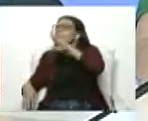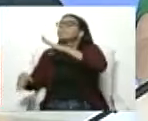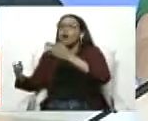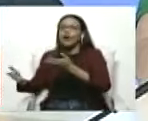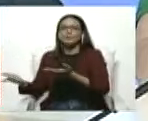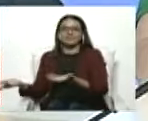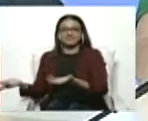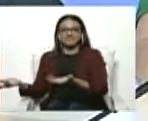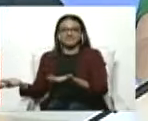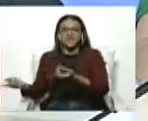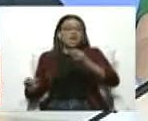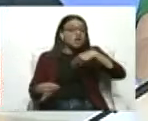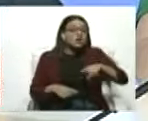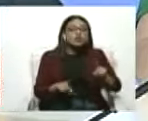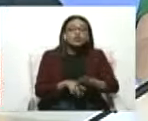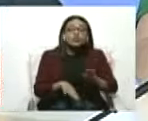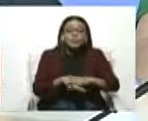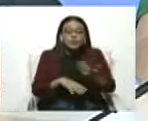estamos haciendo.